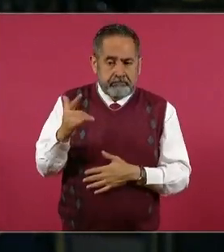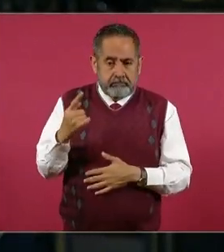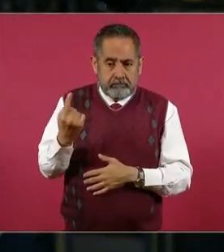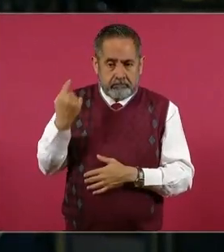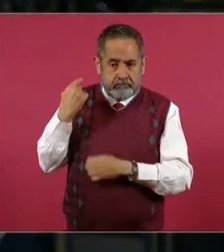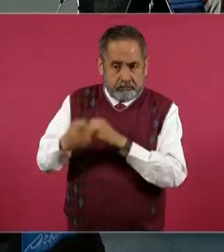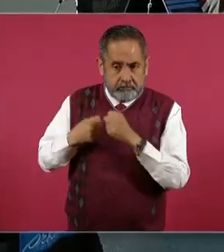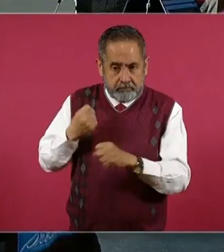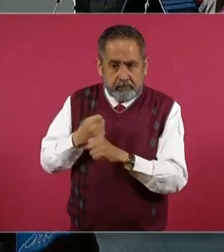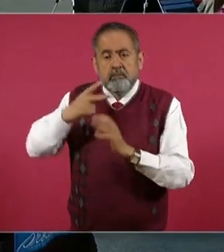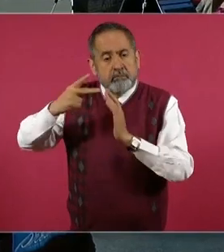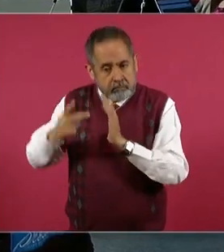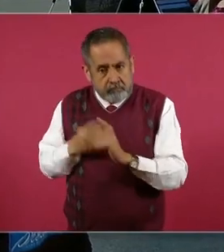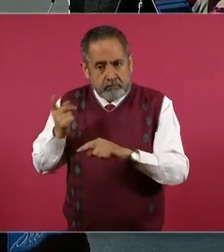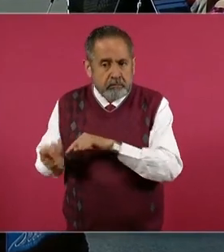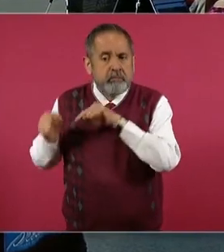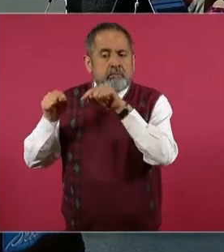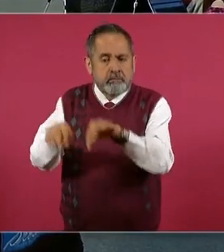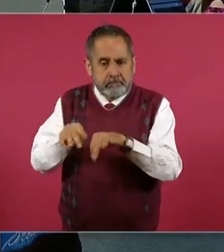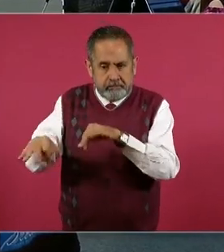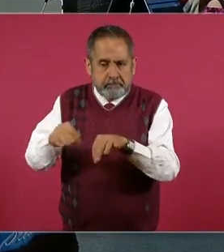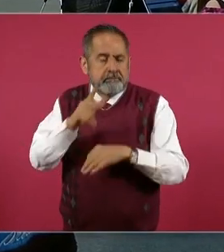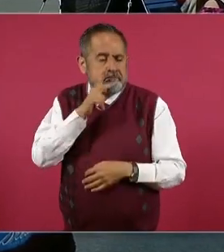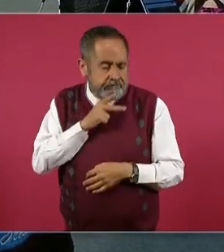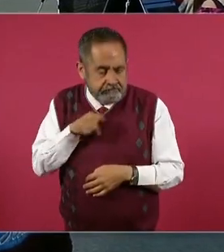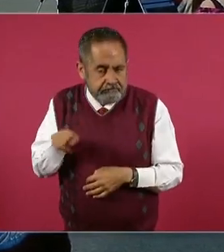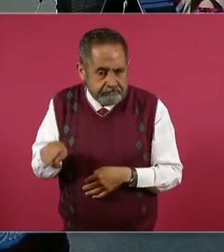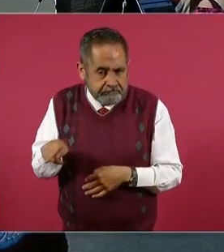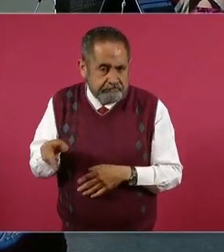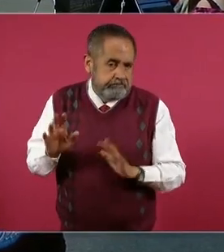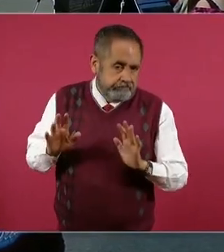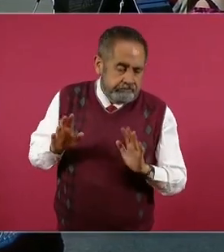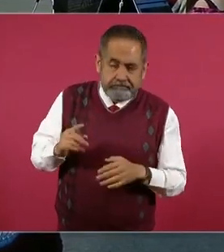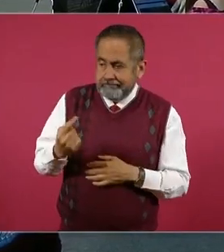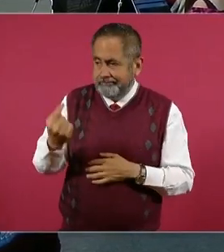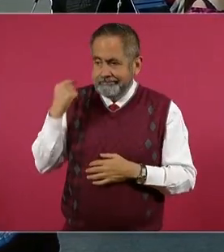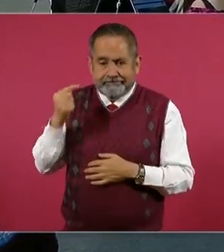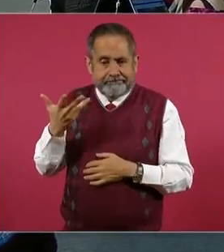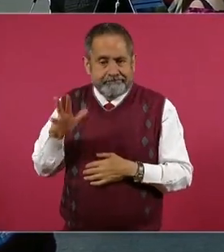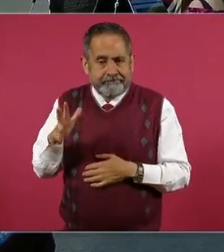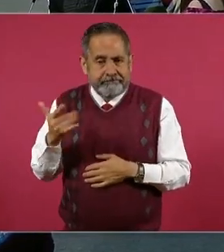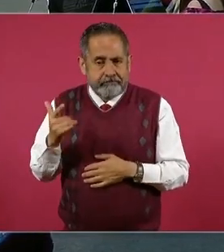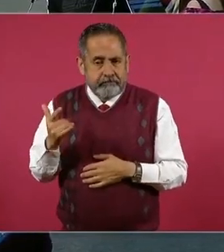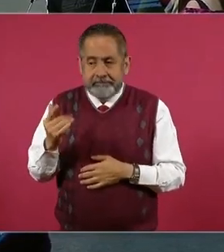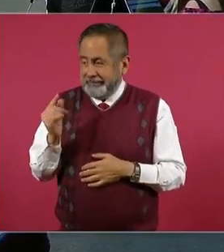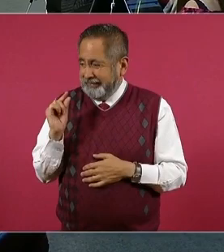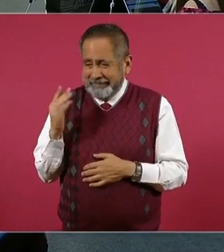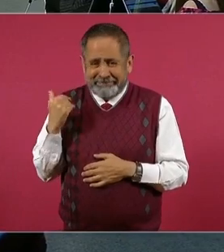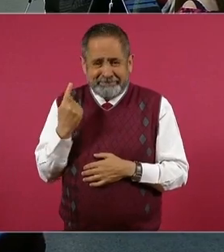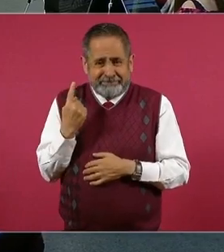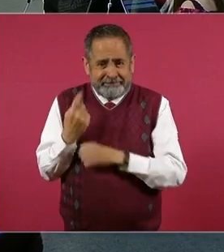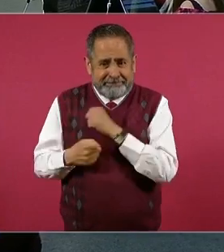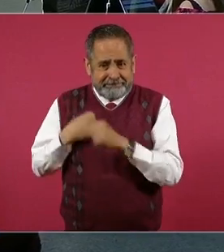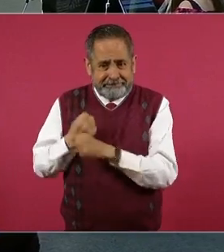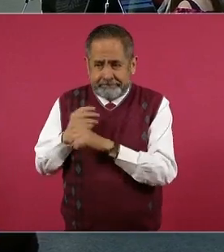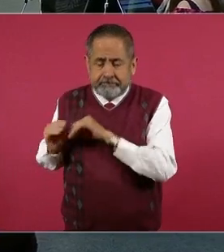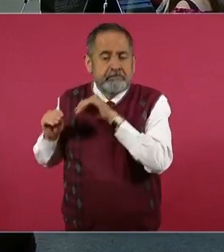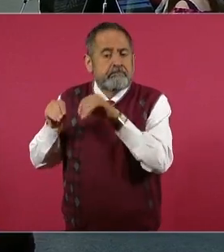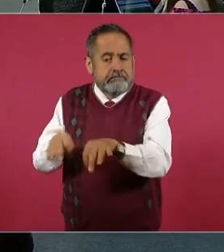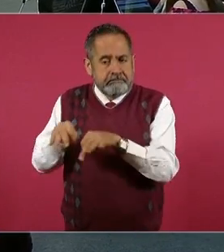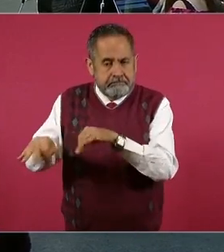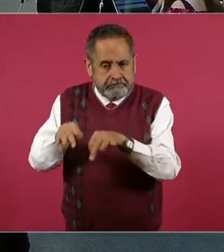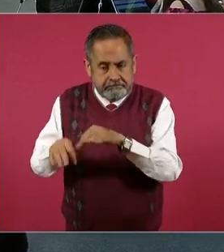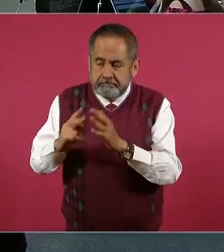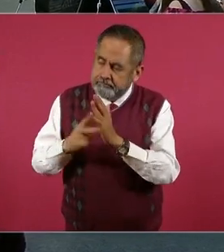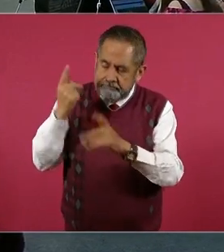pasado nuevamente reingresó a trabajar a Pemex. Es decir, el pasado 10 de julio apenas cumplió un año de su regreso a esta